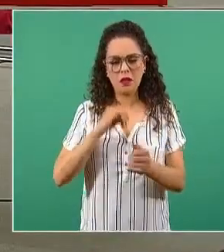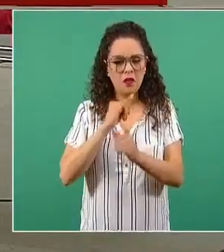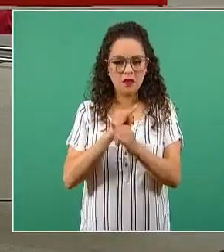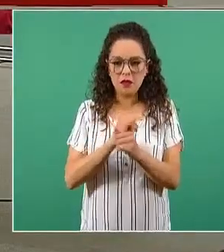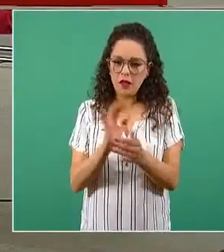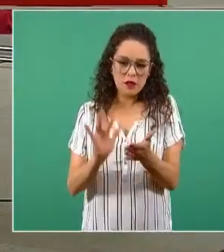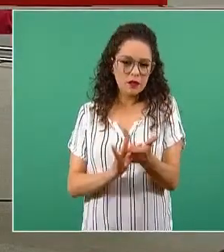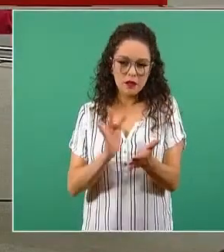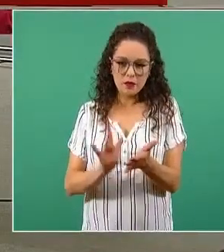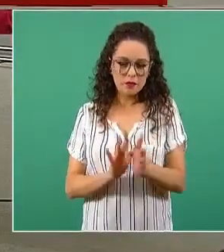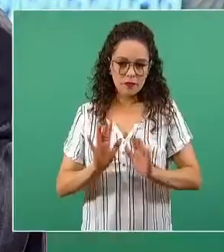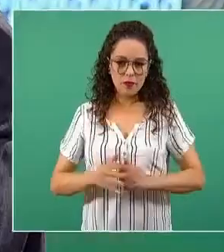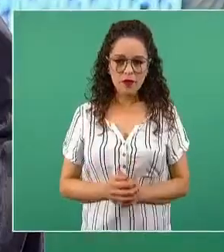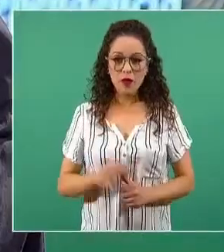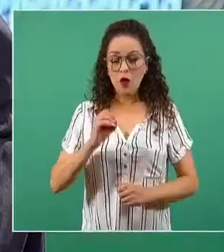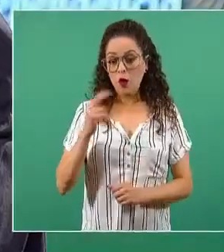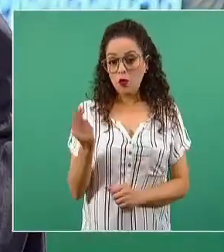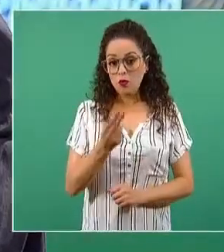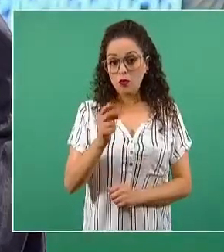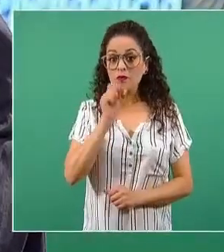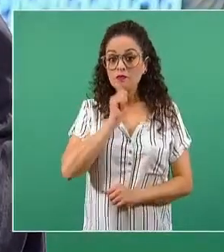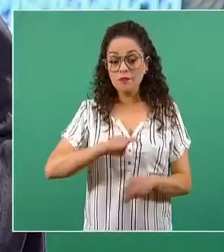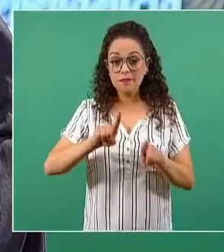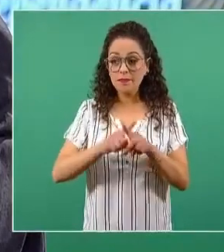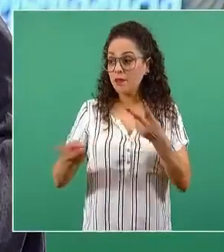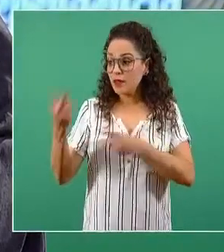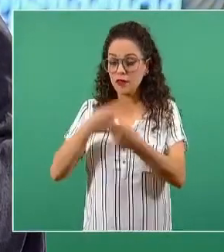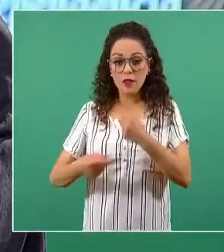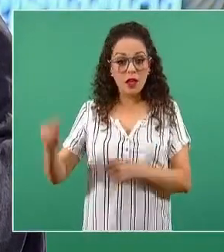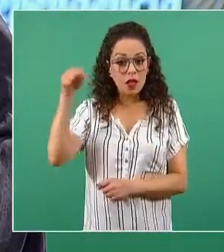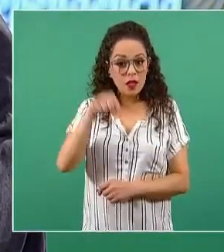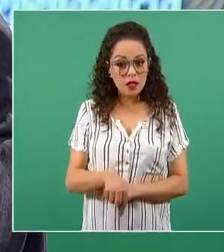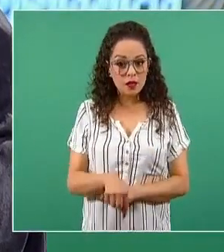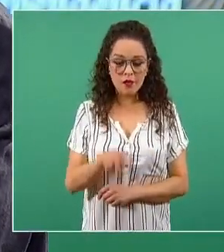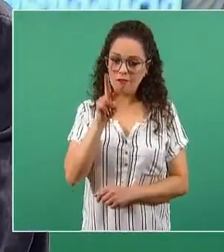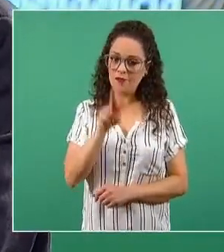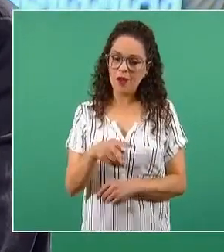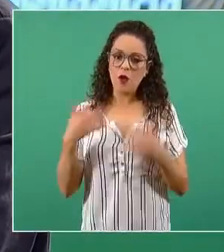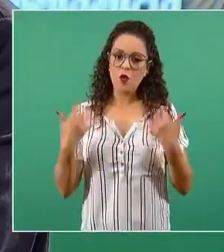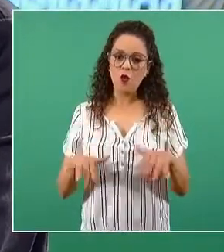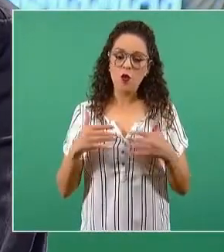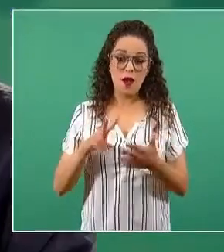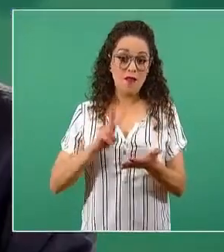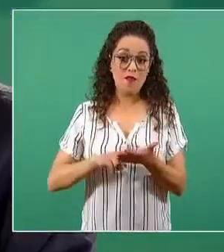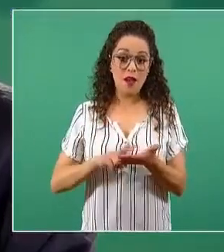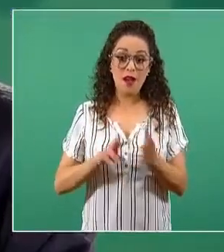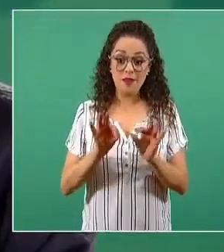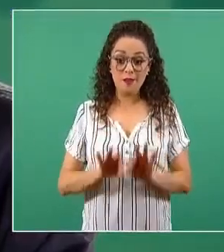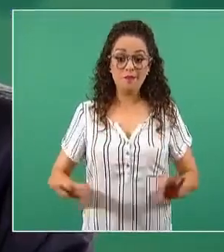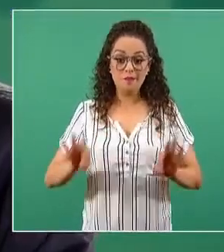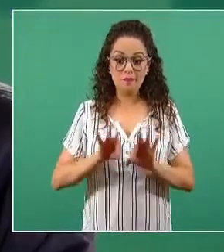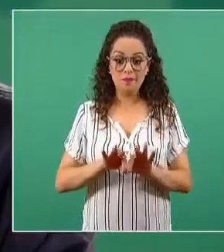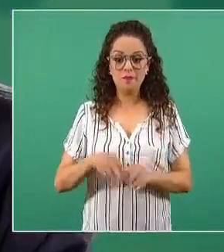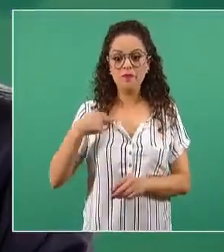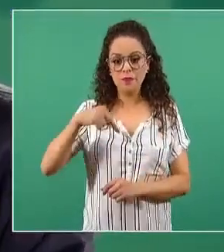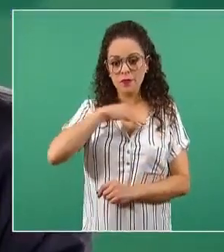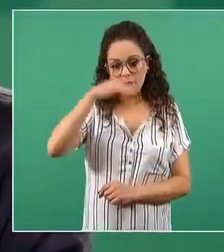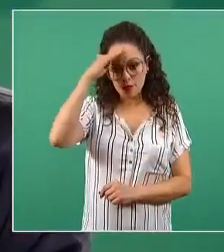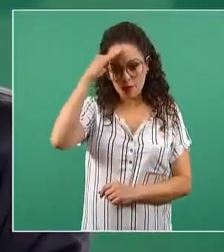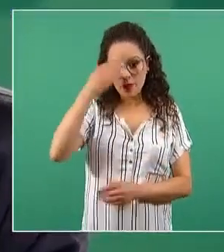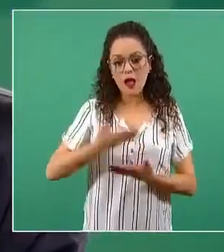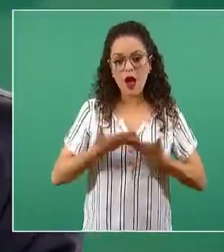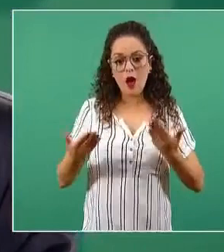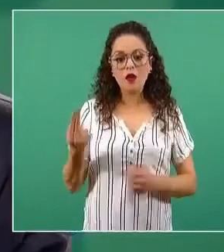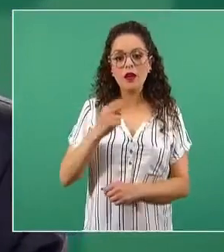internet, o ustedes mismos que asisten aquí, y siempre es eso muy valioso, pensamos que ahora necesitamos tener